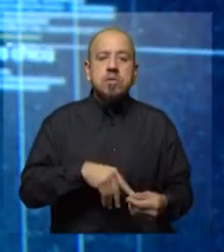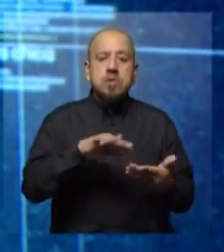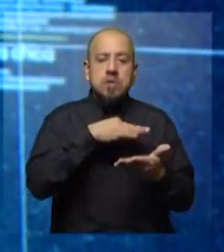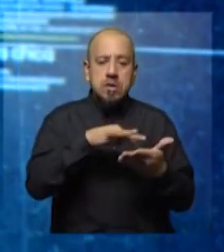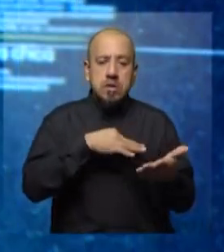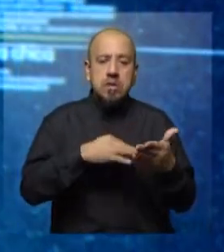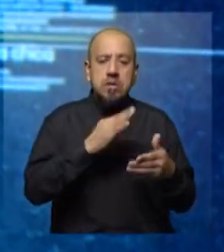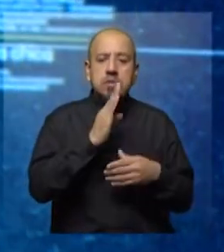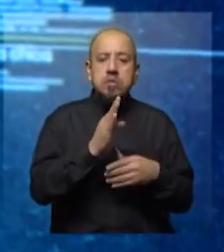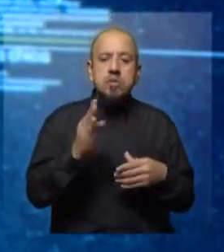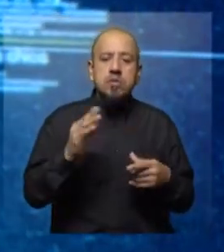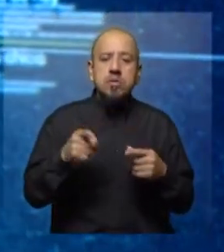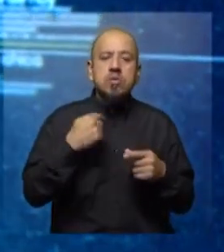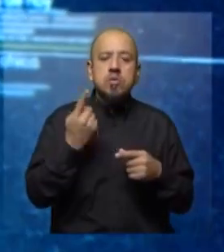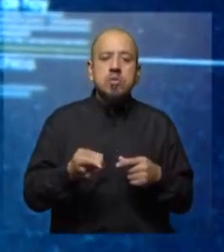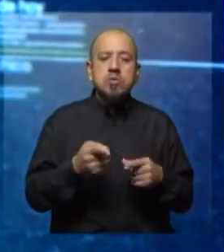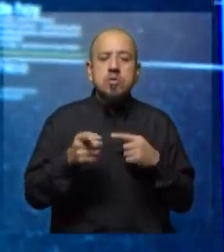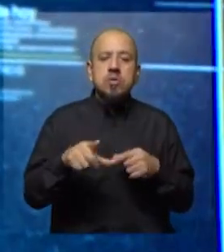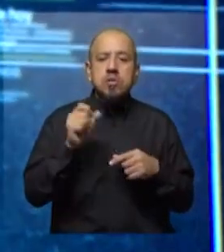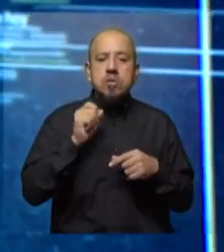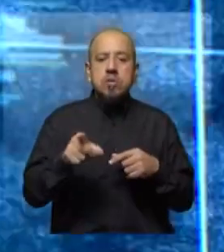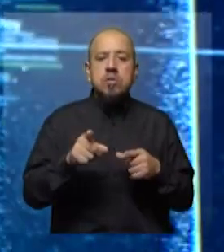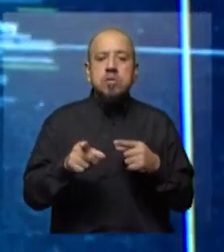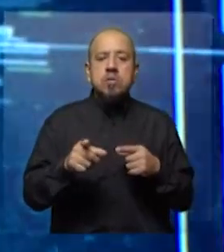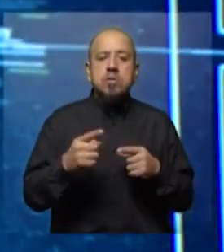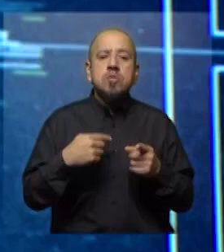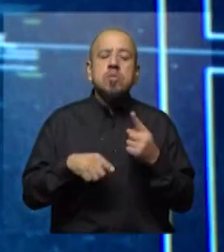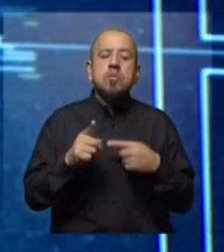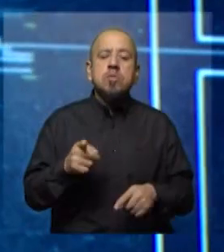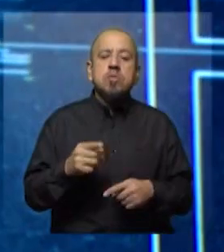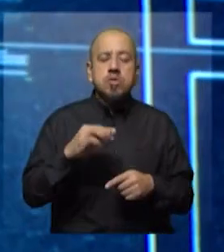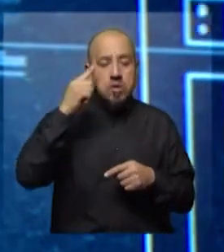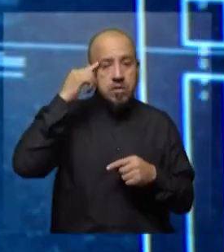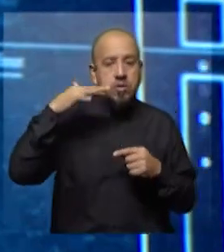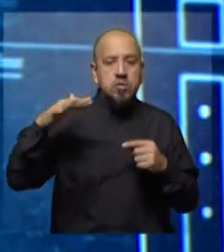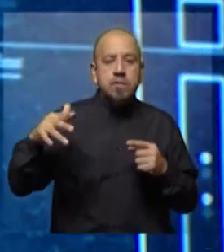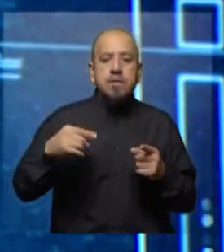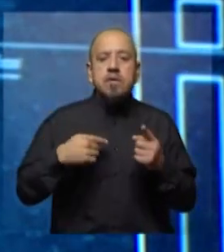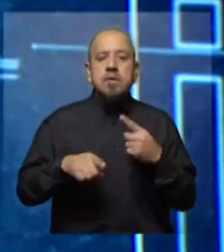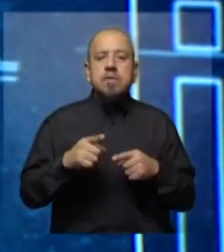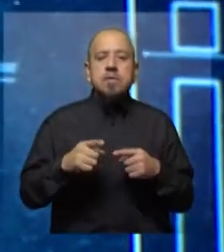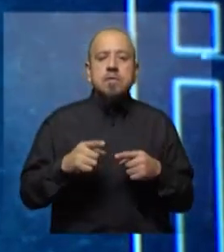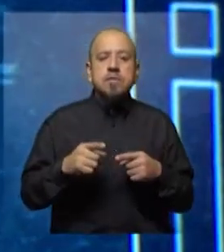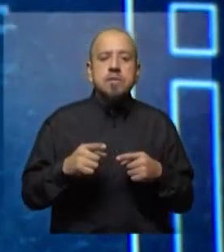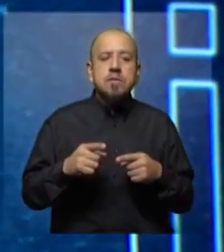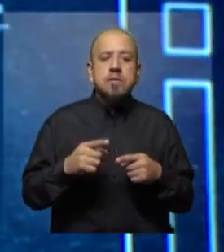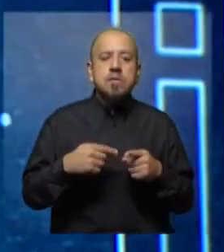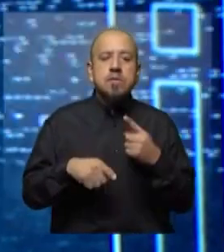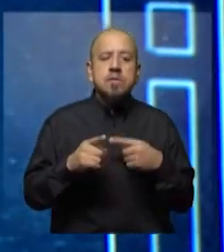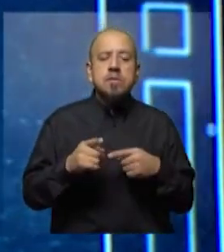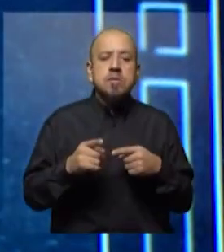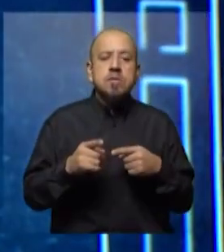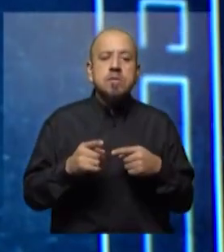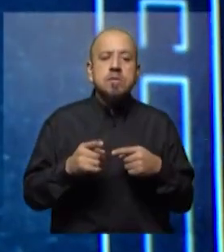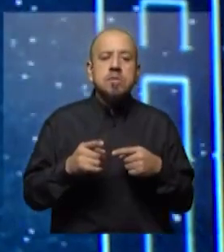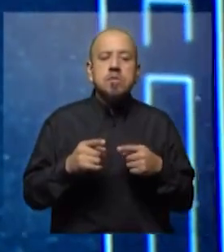libros que se producían en otro lado en ese propio idioma no verdad Y esa filosofía principalmente la americana No